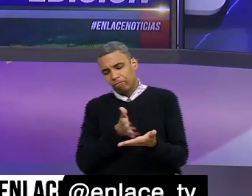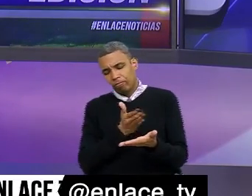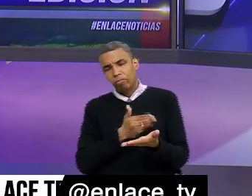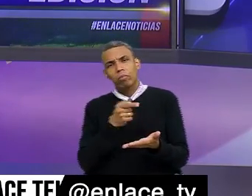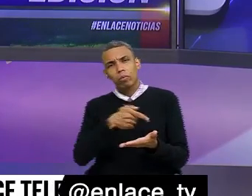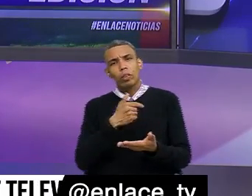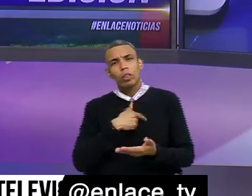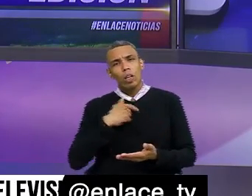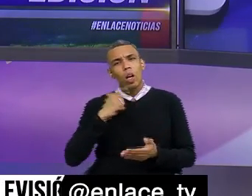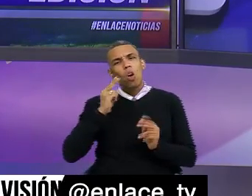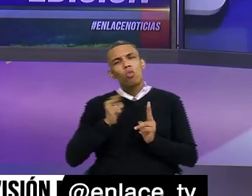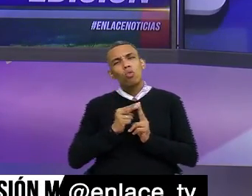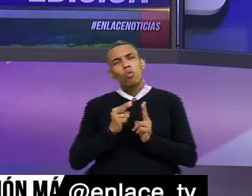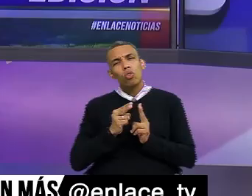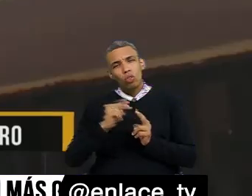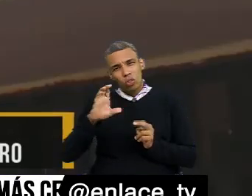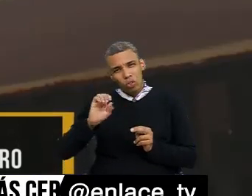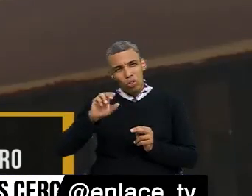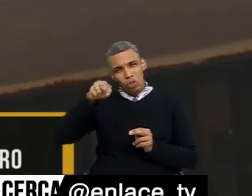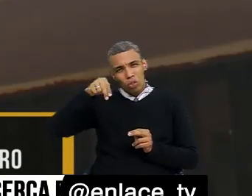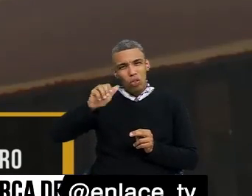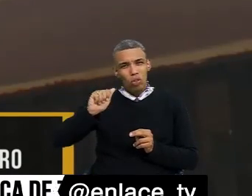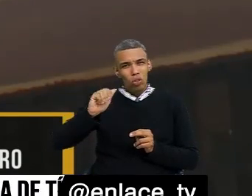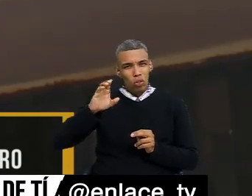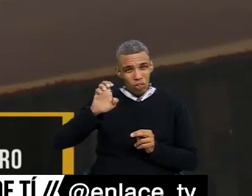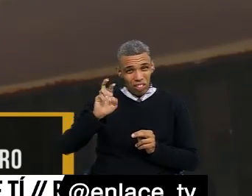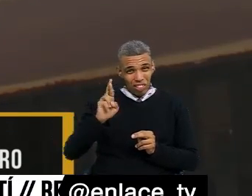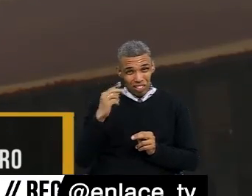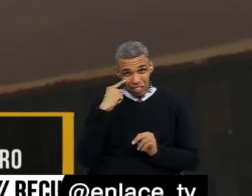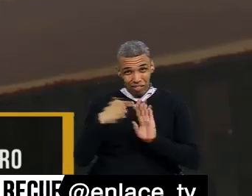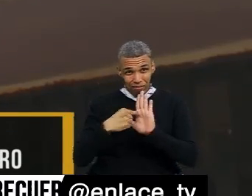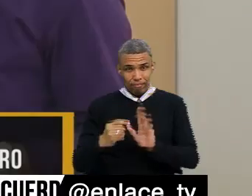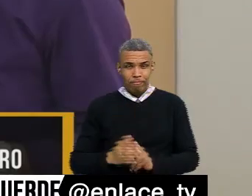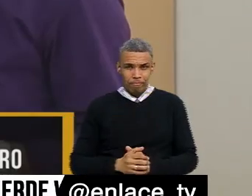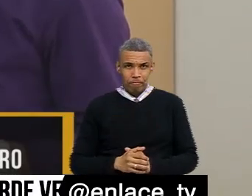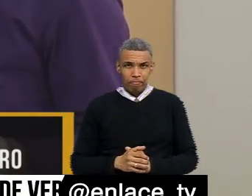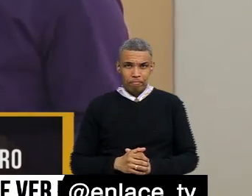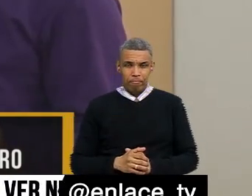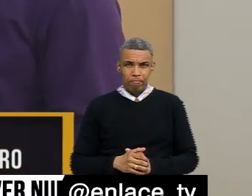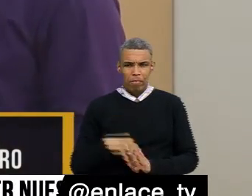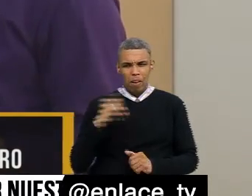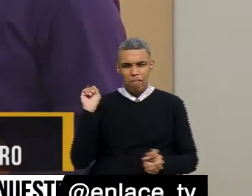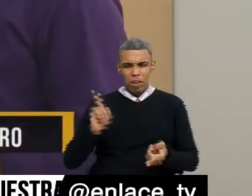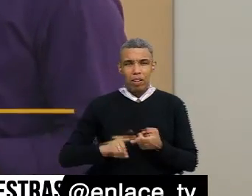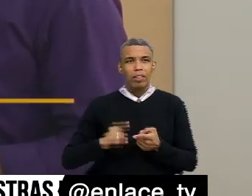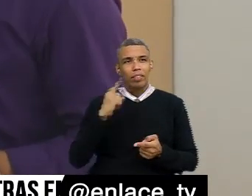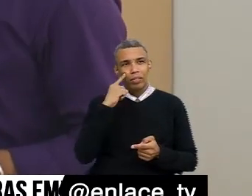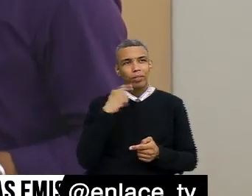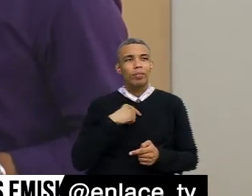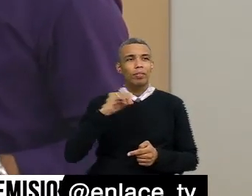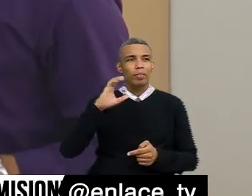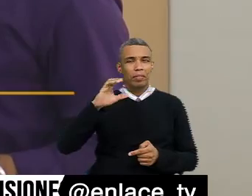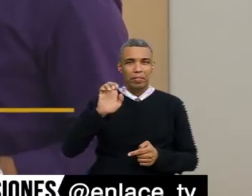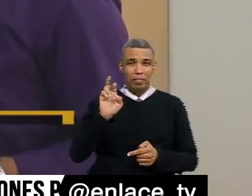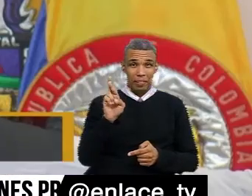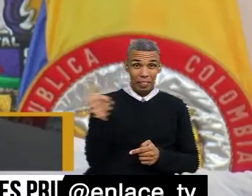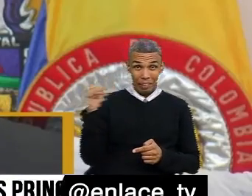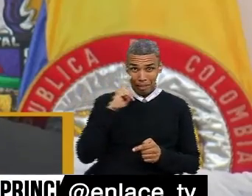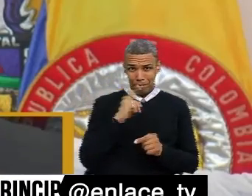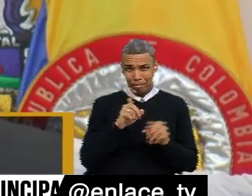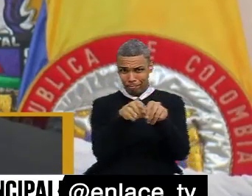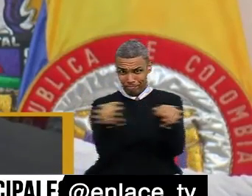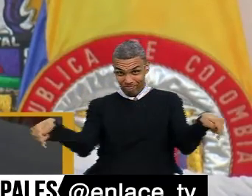Regionales. 10 son los años que cumple el Centro de Estudios Regionales SER y para ello ha previsto una programación especial para este miércoles. Han sido